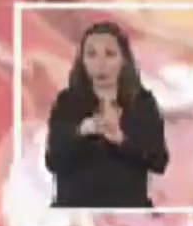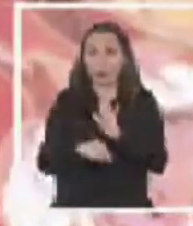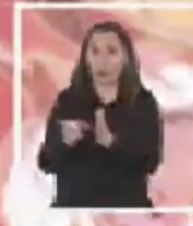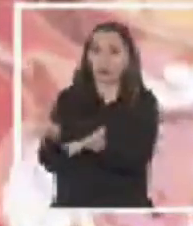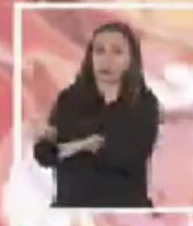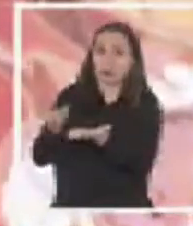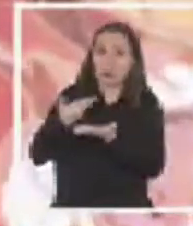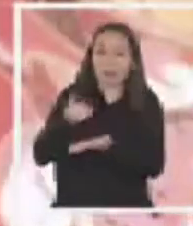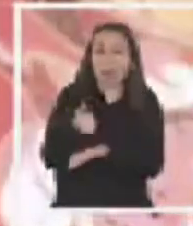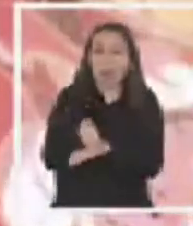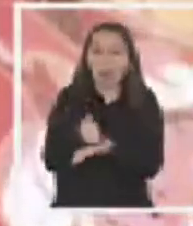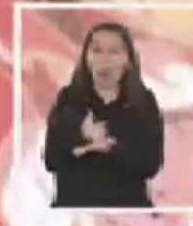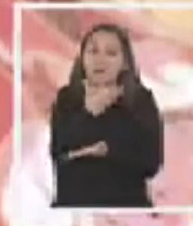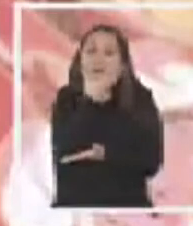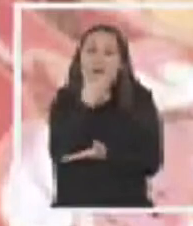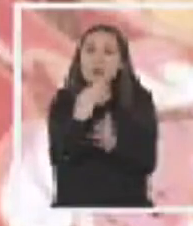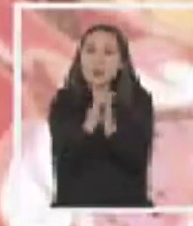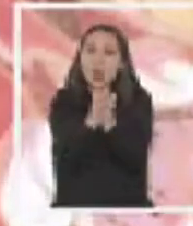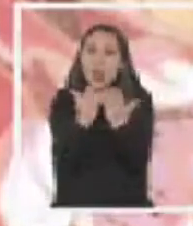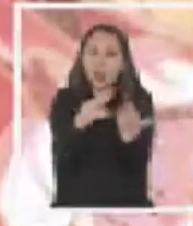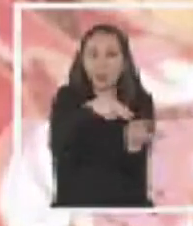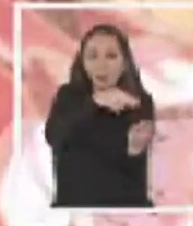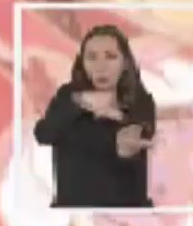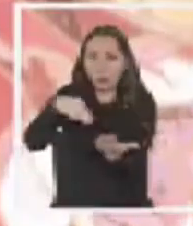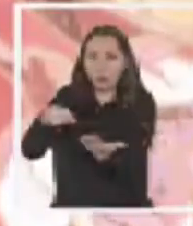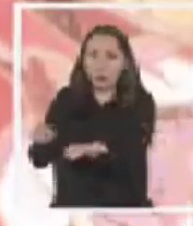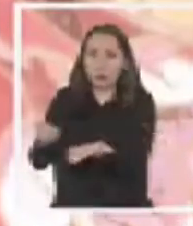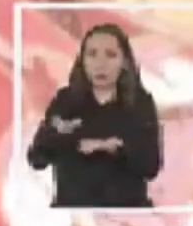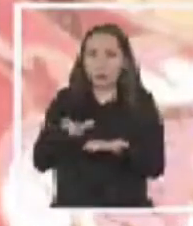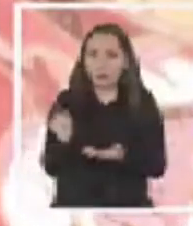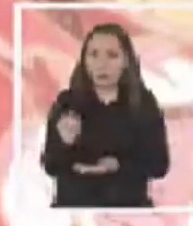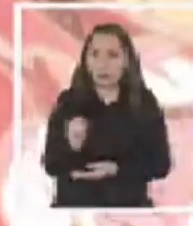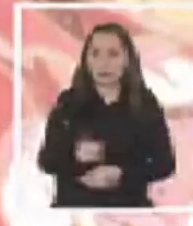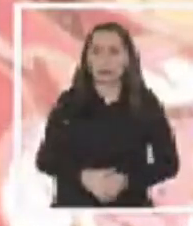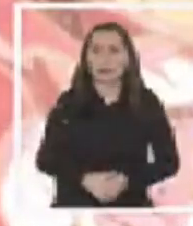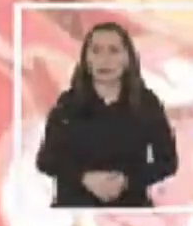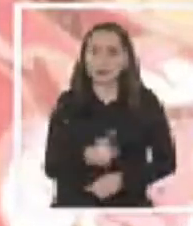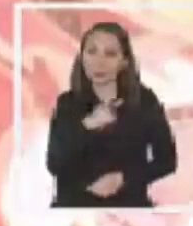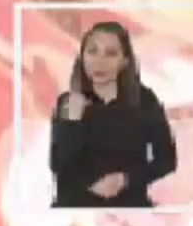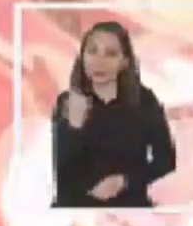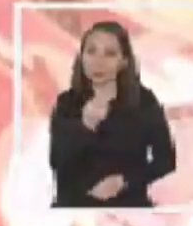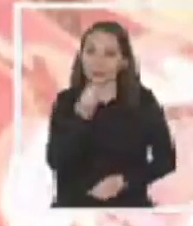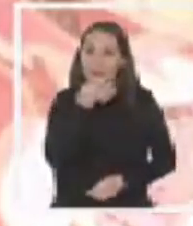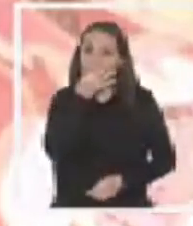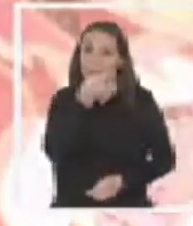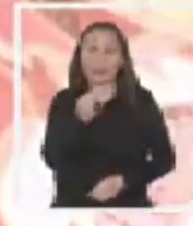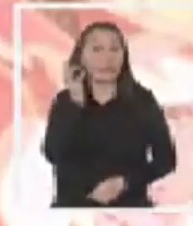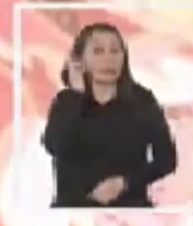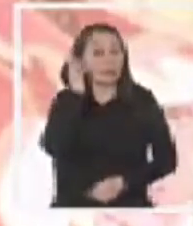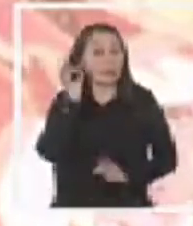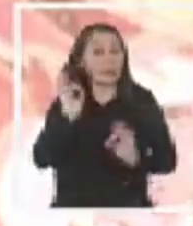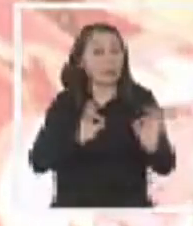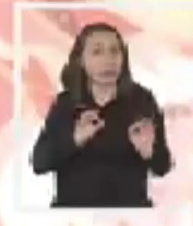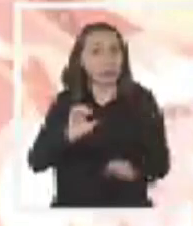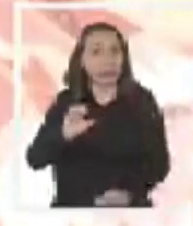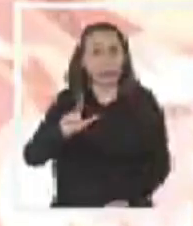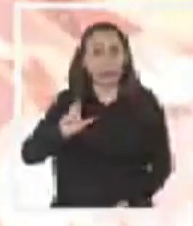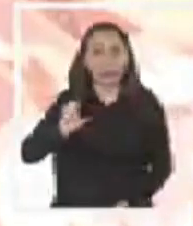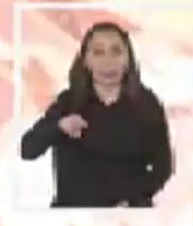me regalaba el alcalde en el bonito libro que me que me pasó recién para nosotros y como bien decía la señora Elena